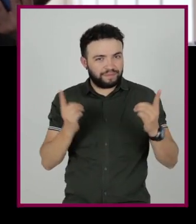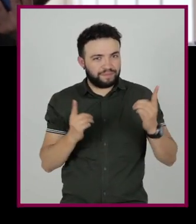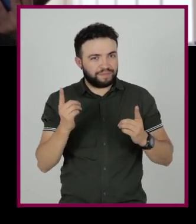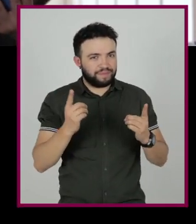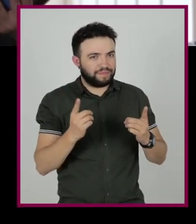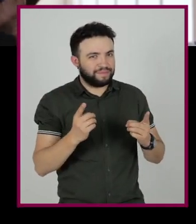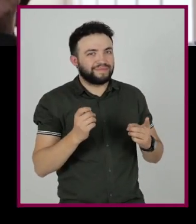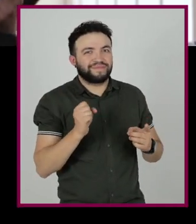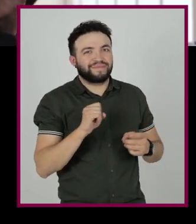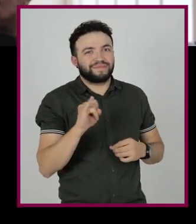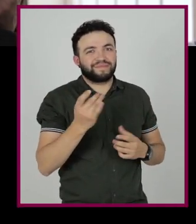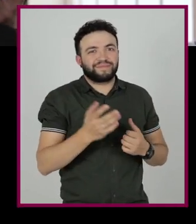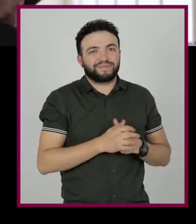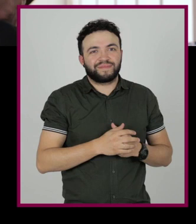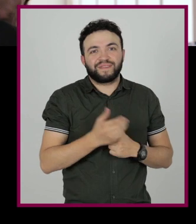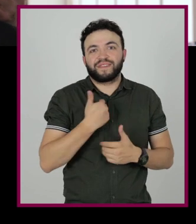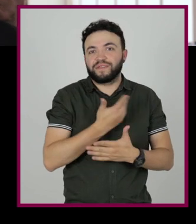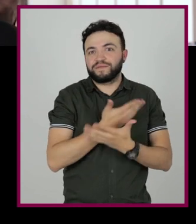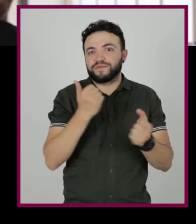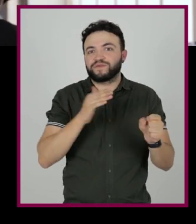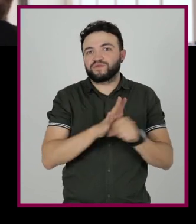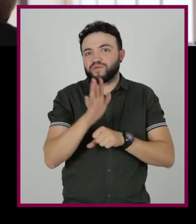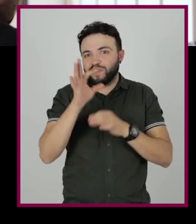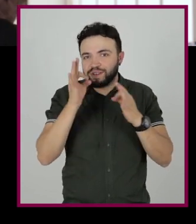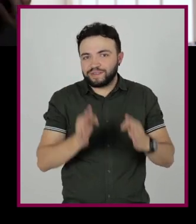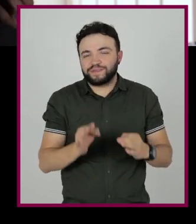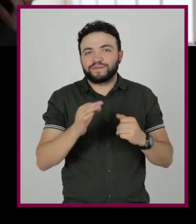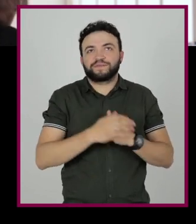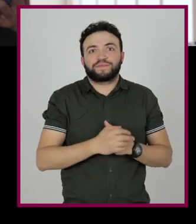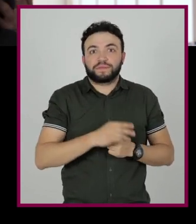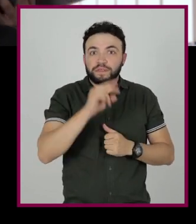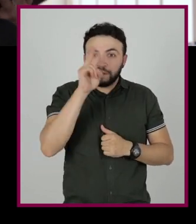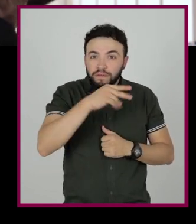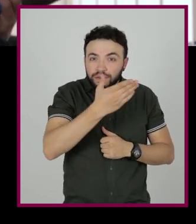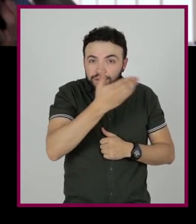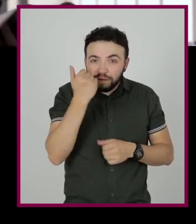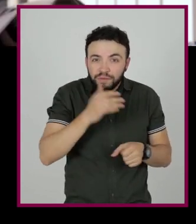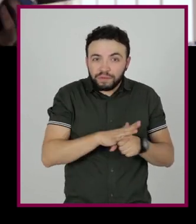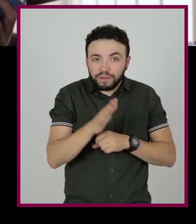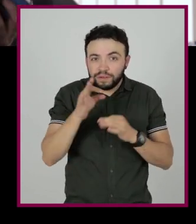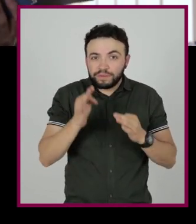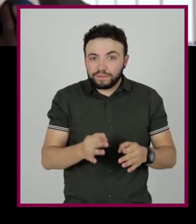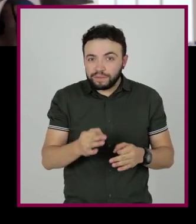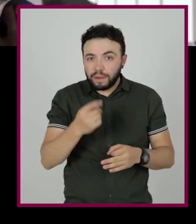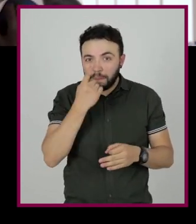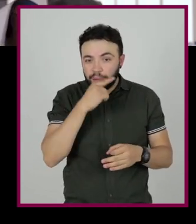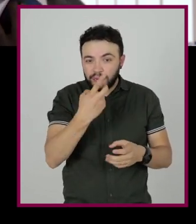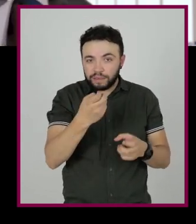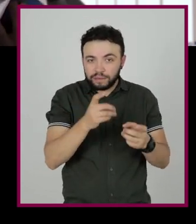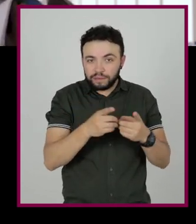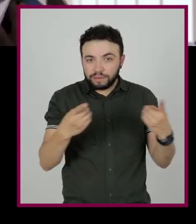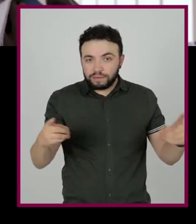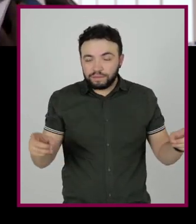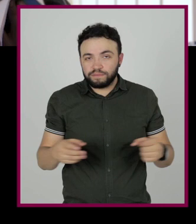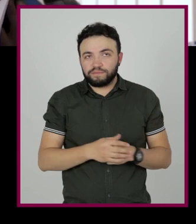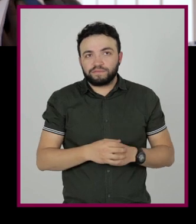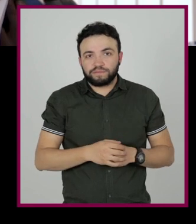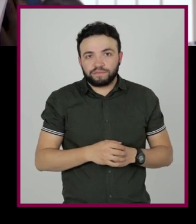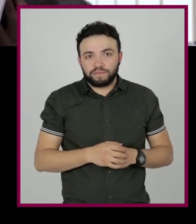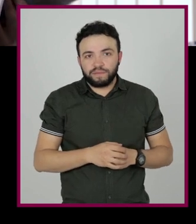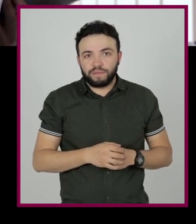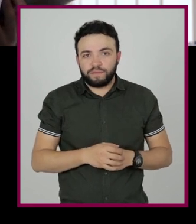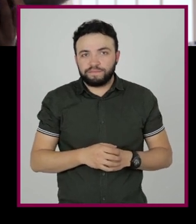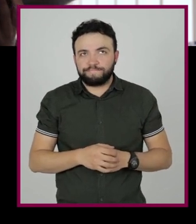dudoso. Sí, es que no sé cuál es el correcto. ¿De veras no sabes cuál es el correcto para